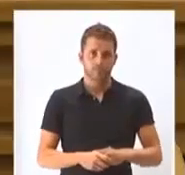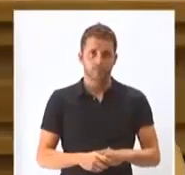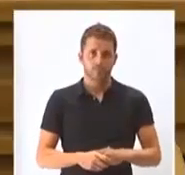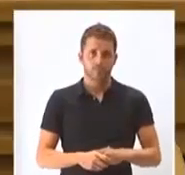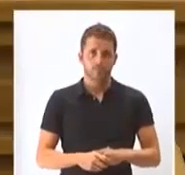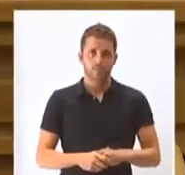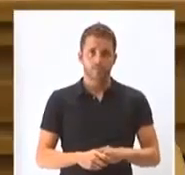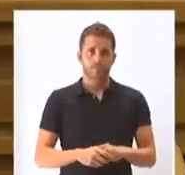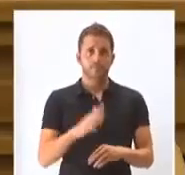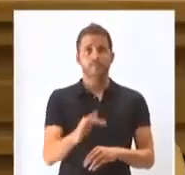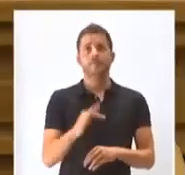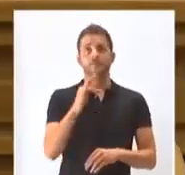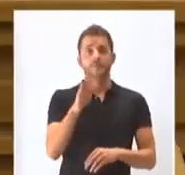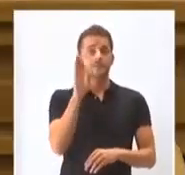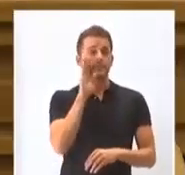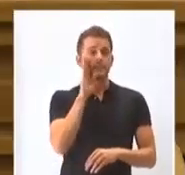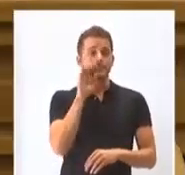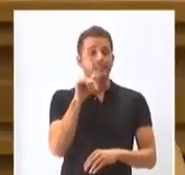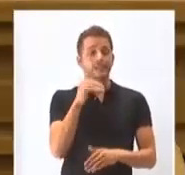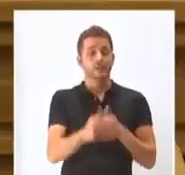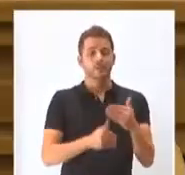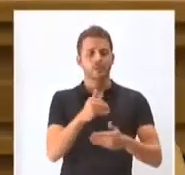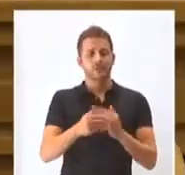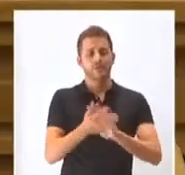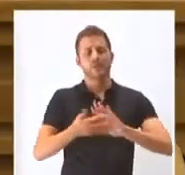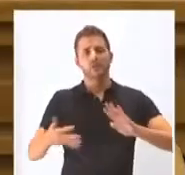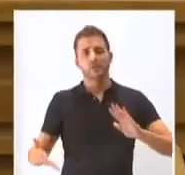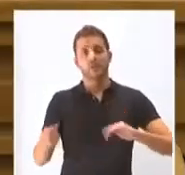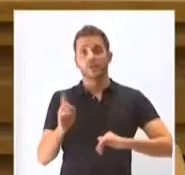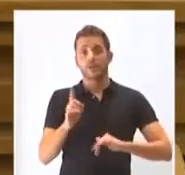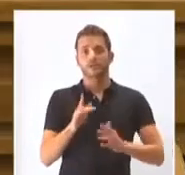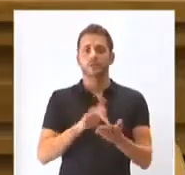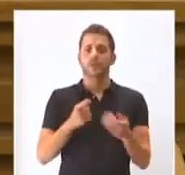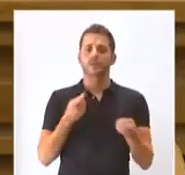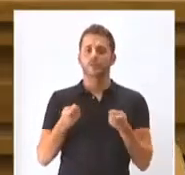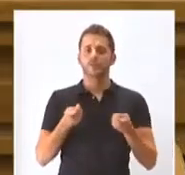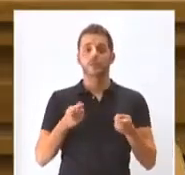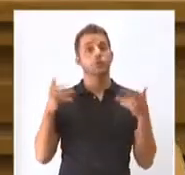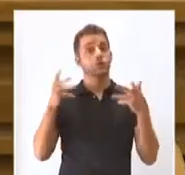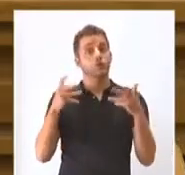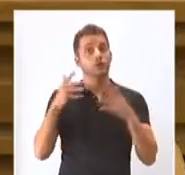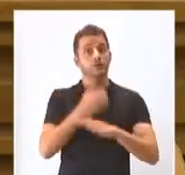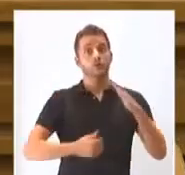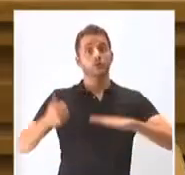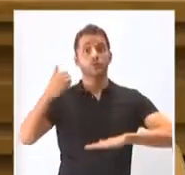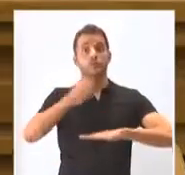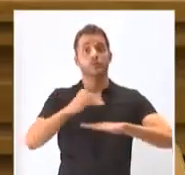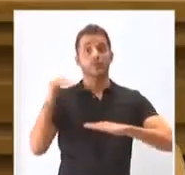como digo estamos en el proceso y no me quiero extender en procesos de negociación con el consejo superior de deportes